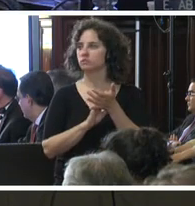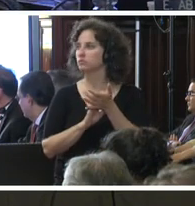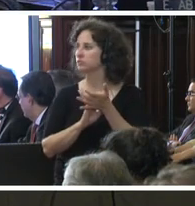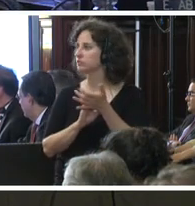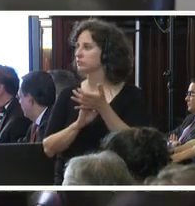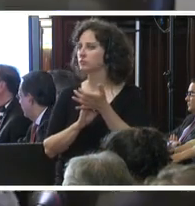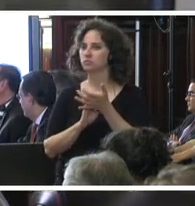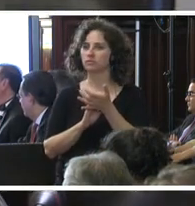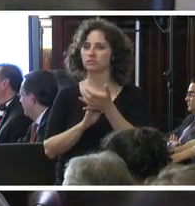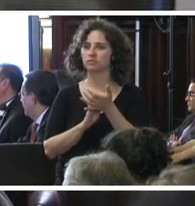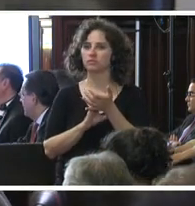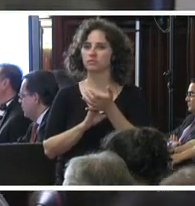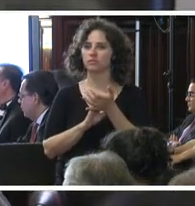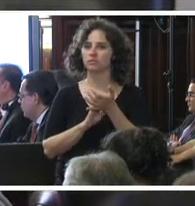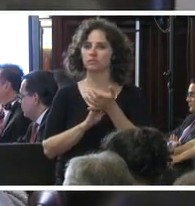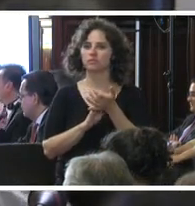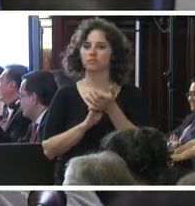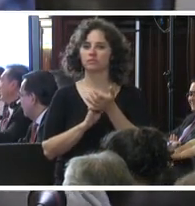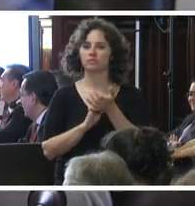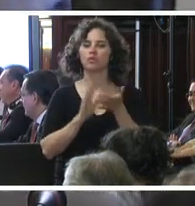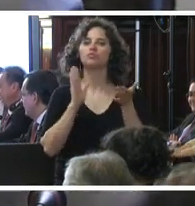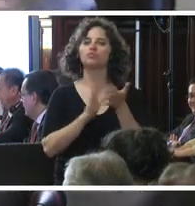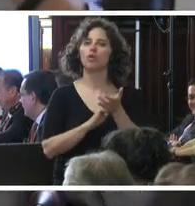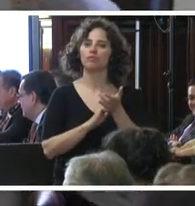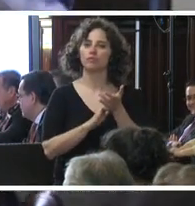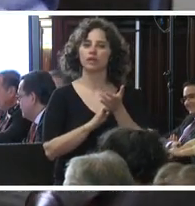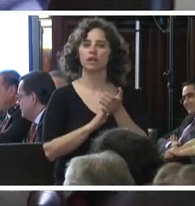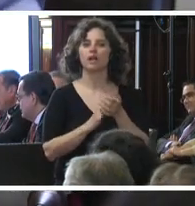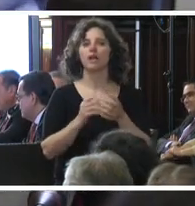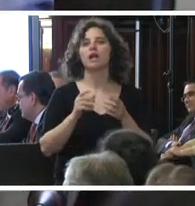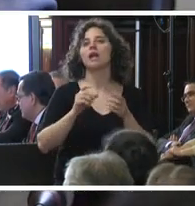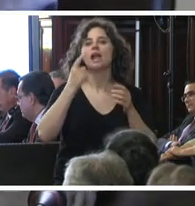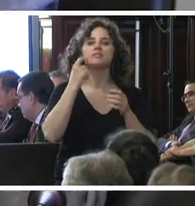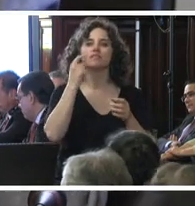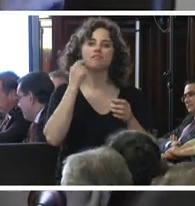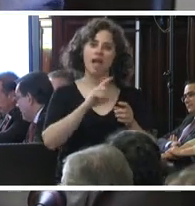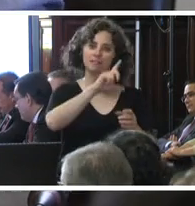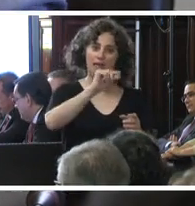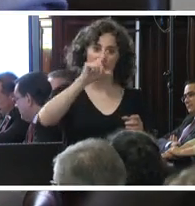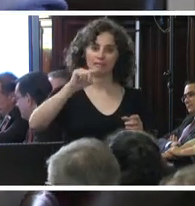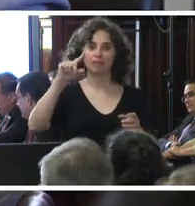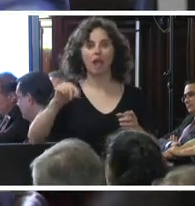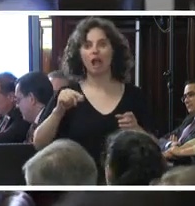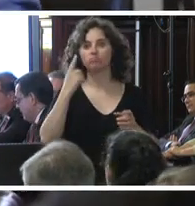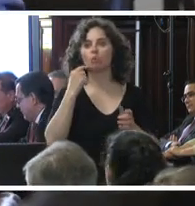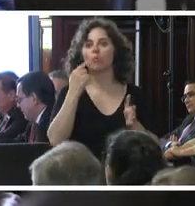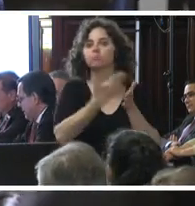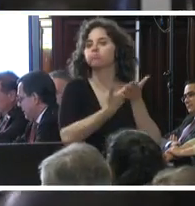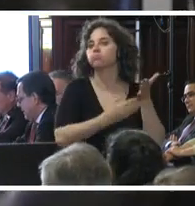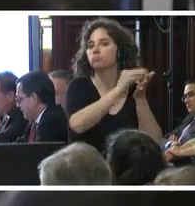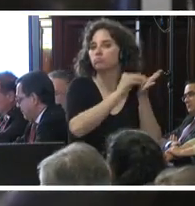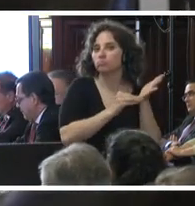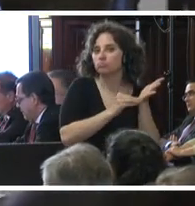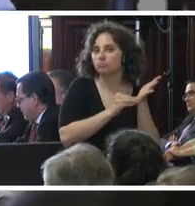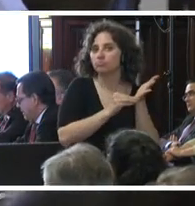Five and a few seconds. Perfect. Con respecto a las cifras y a la estadística, pues ahí están.